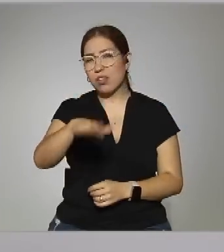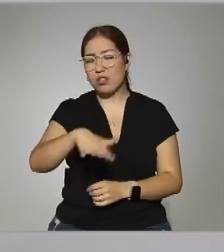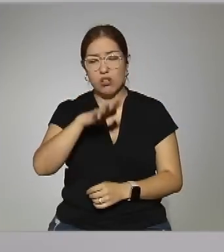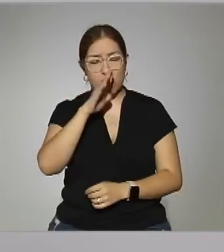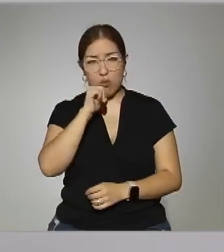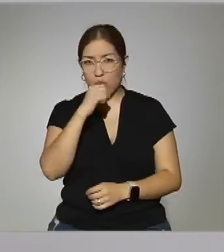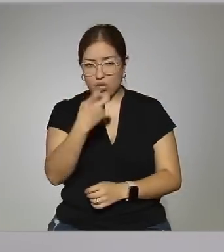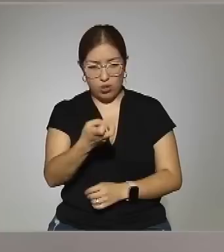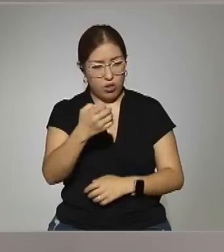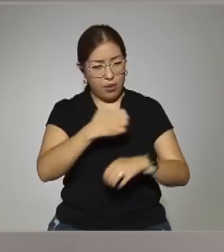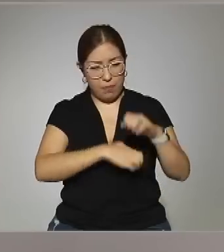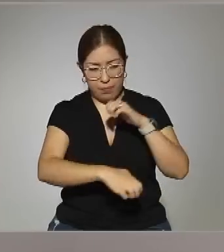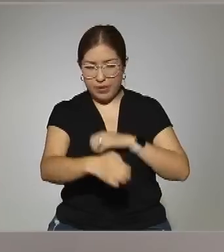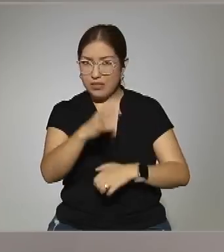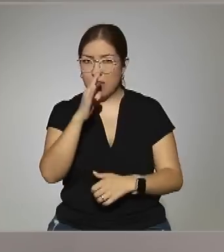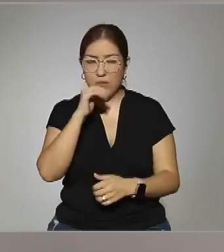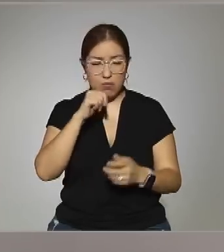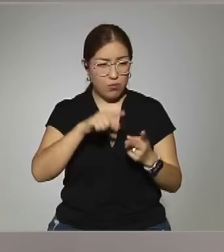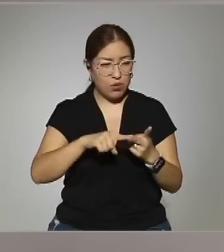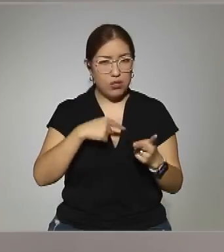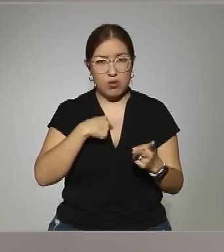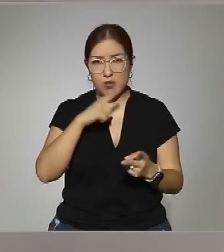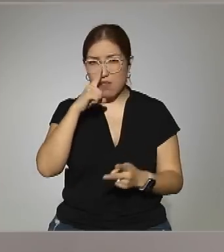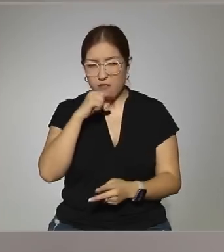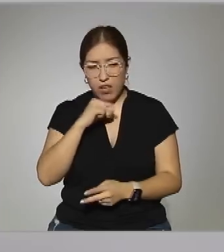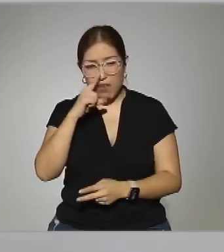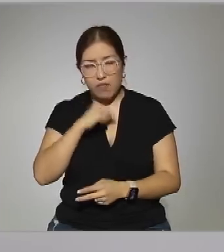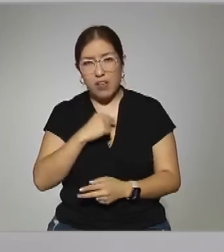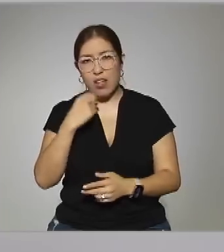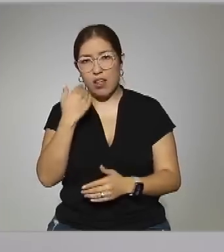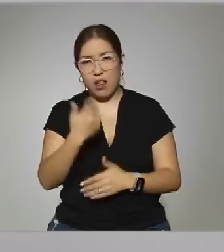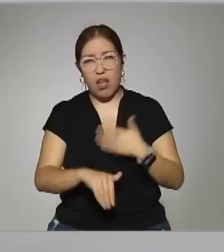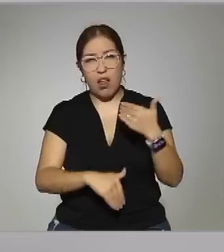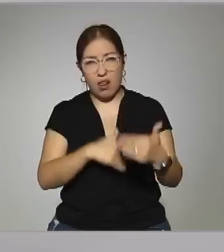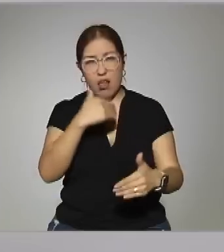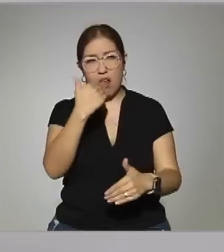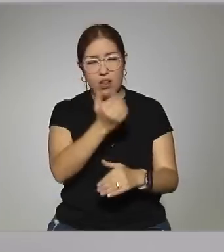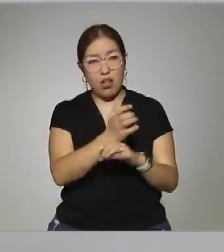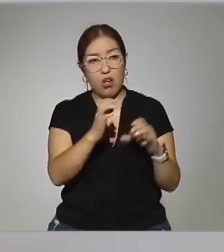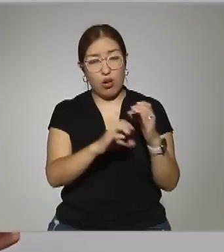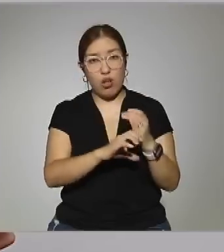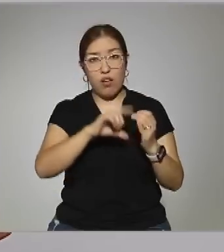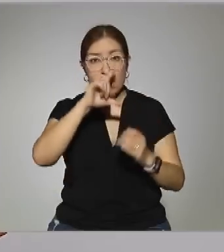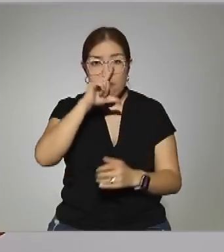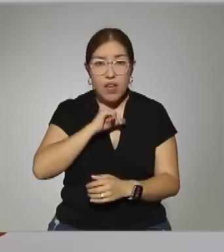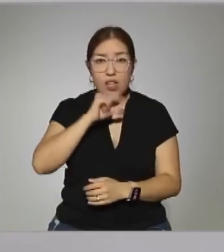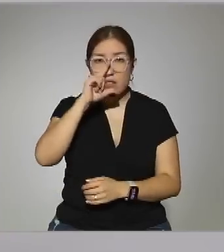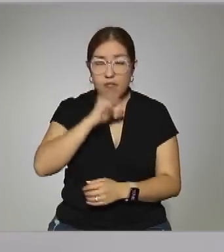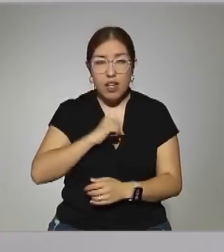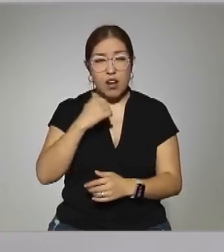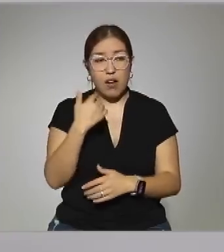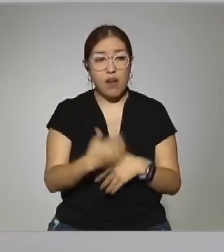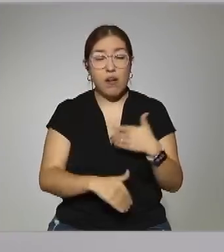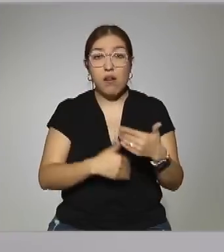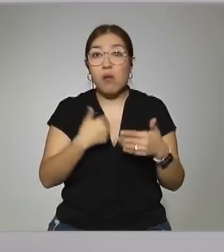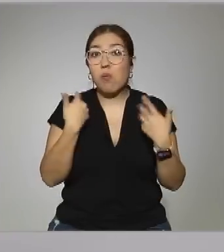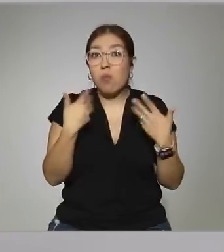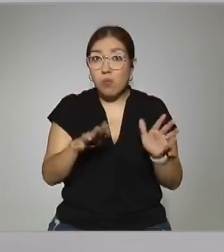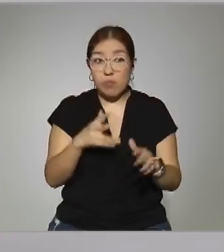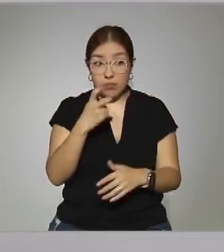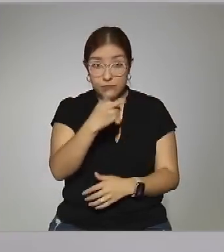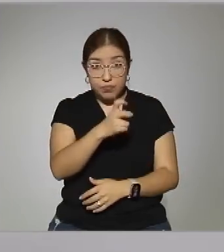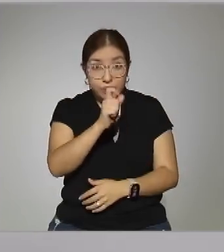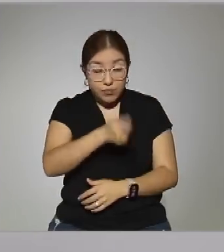cabo esta empresa, no puedo llevar a cabo este negocio, no puedo. Y entonces ahí hay una repetición de algo que está fracasando por algo, ¿no? Y entonces si se le da lectura a